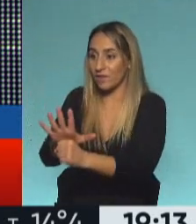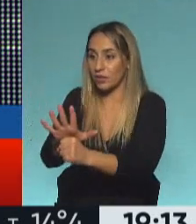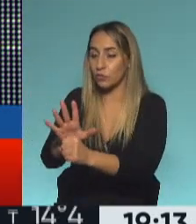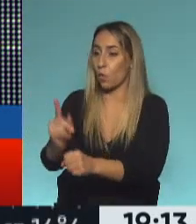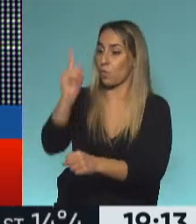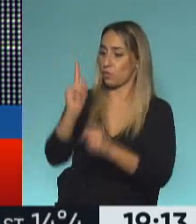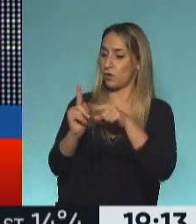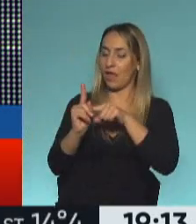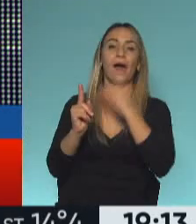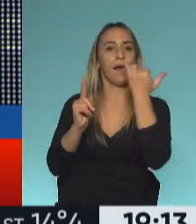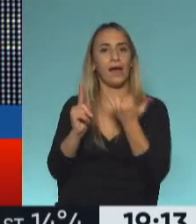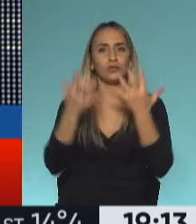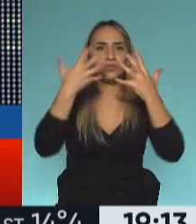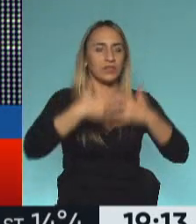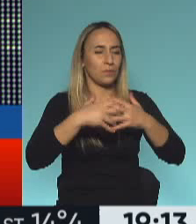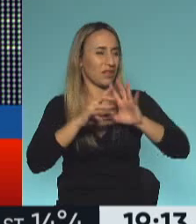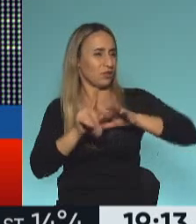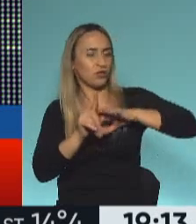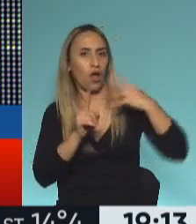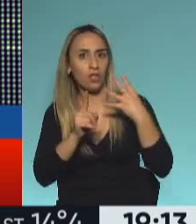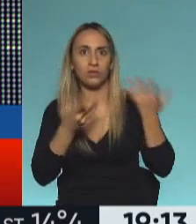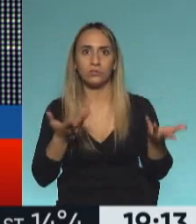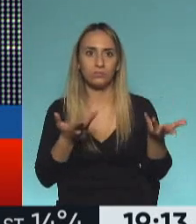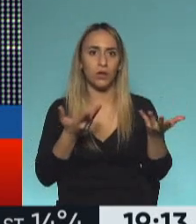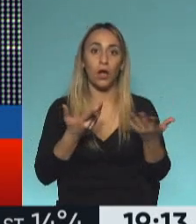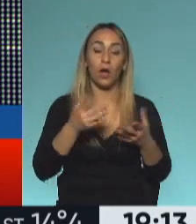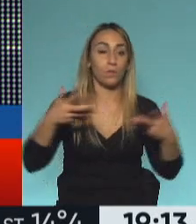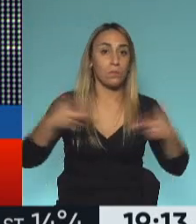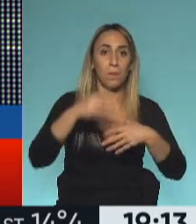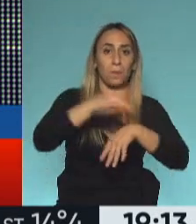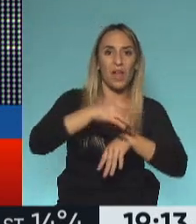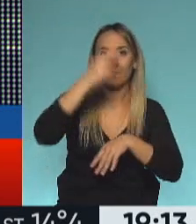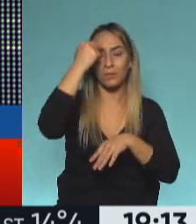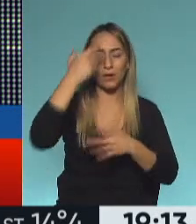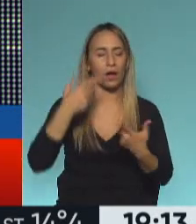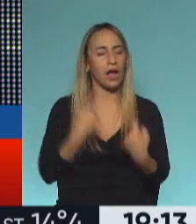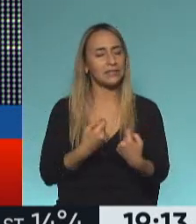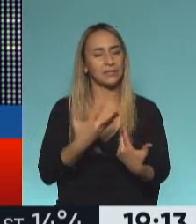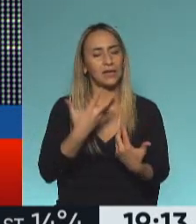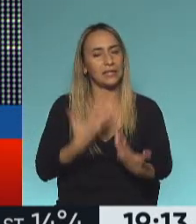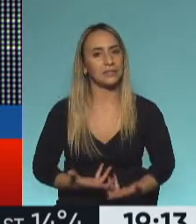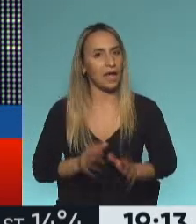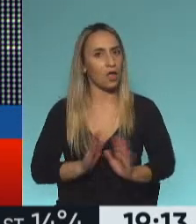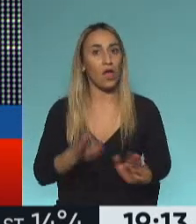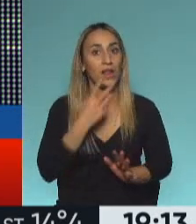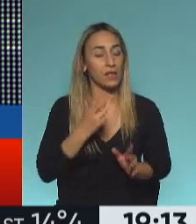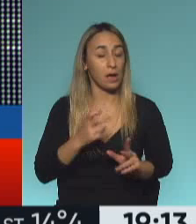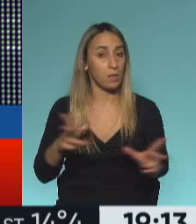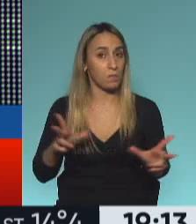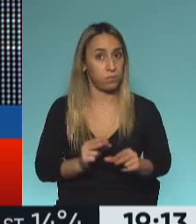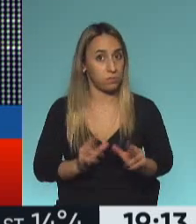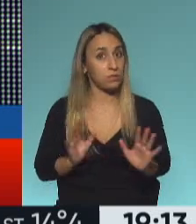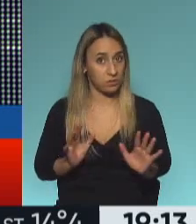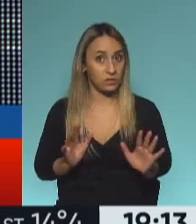alrededor. Bueno, hay un desgaste de la comunidad médica también que no debería pasar por alto, ¿no? Porque totalmente. ese es